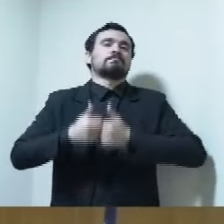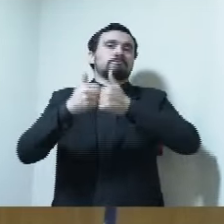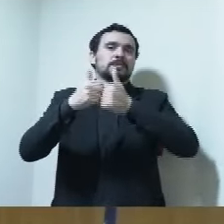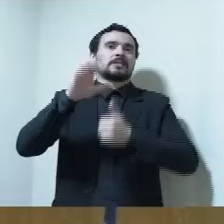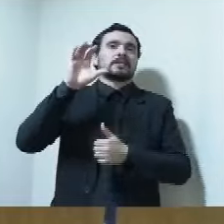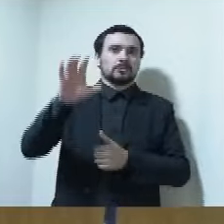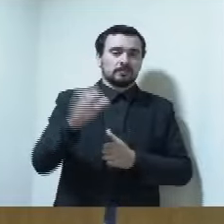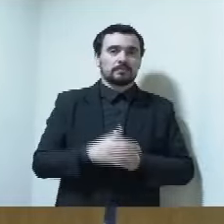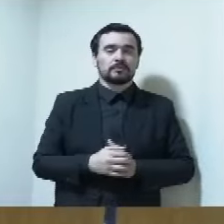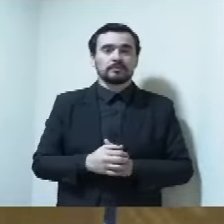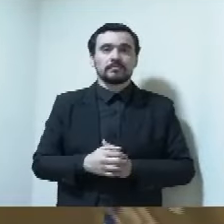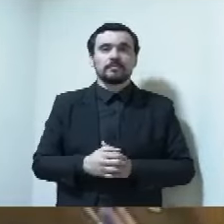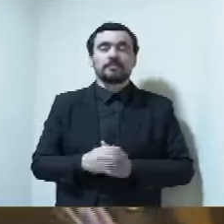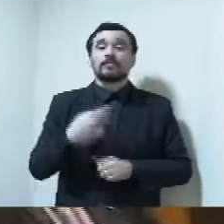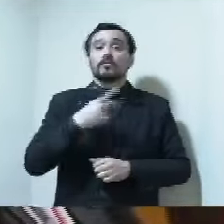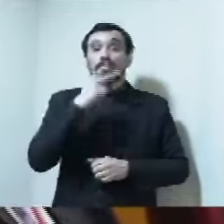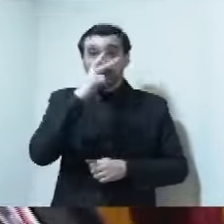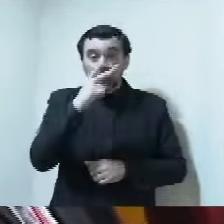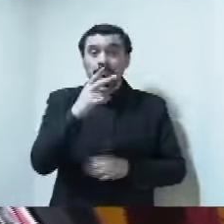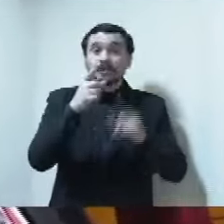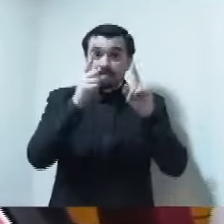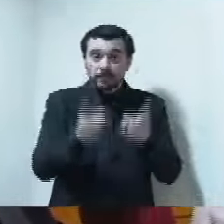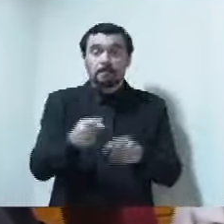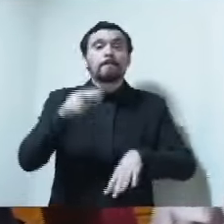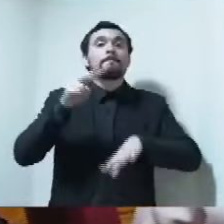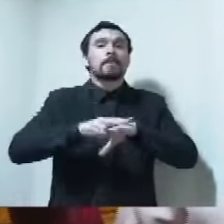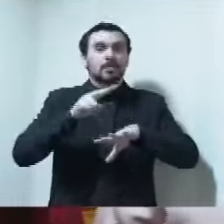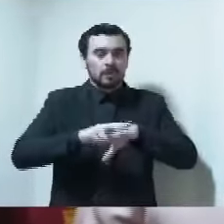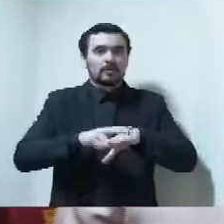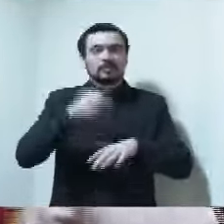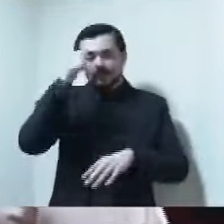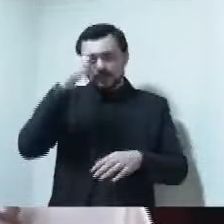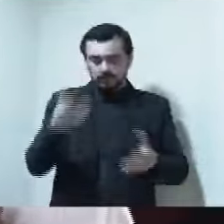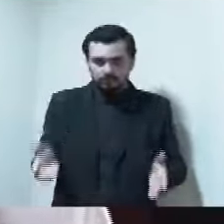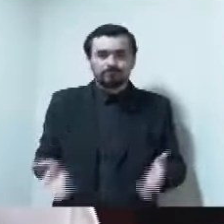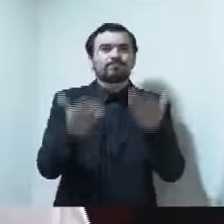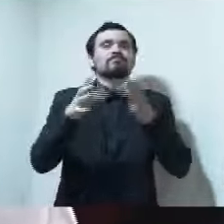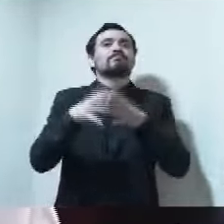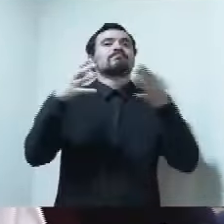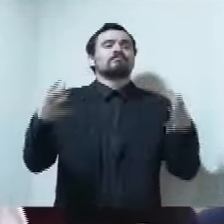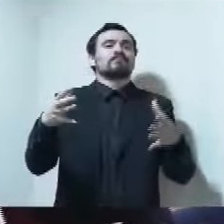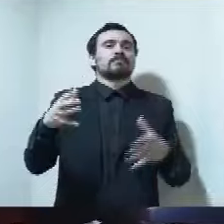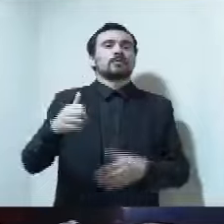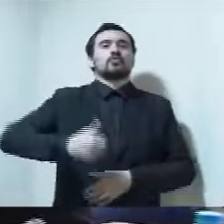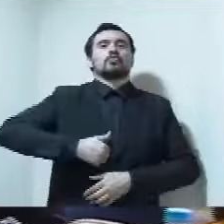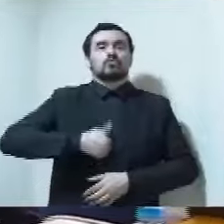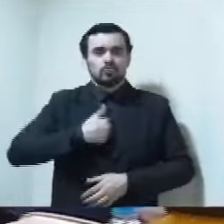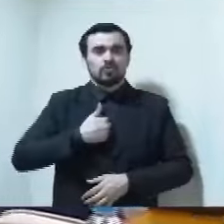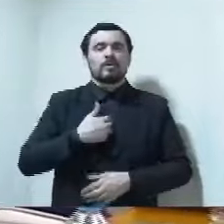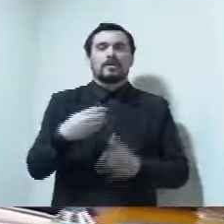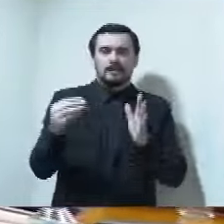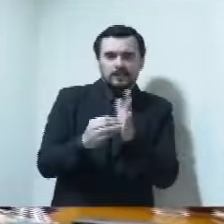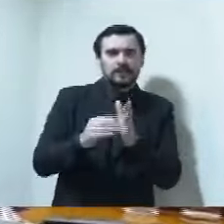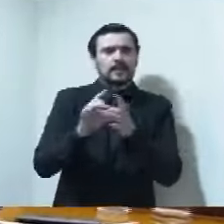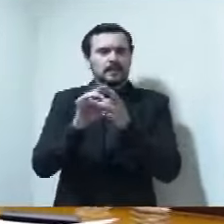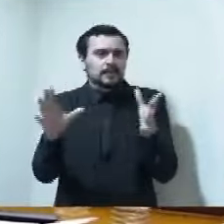nación. Quiero, en suma, un Paraguay que resurja como el gigante que es, orgulloso, altivo,